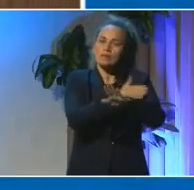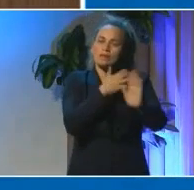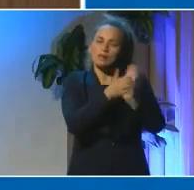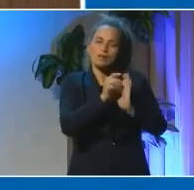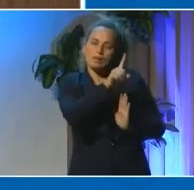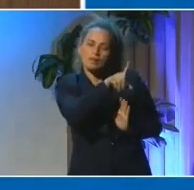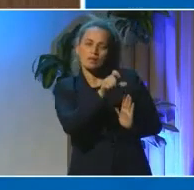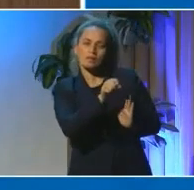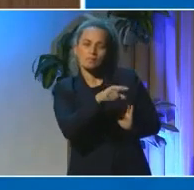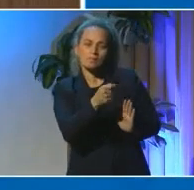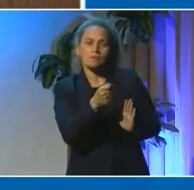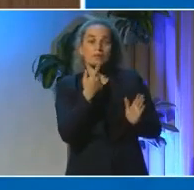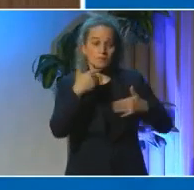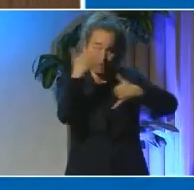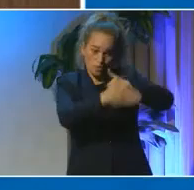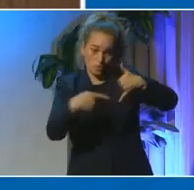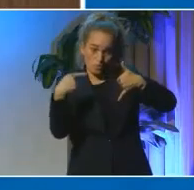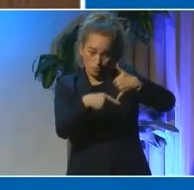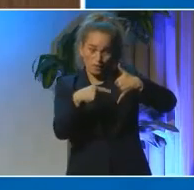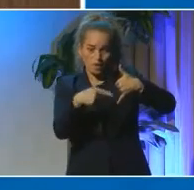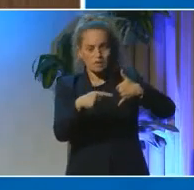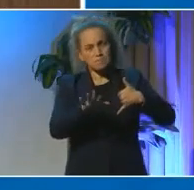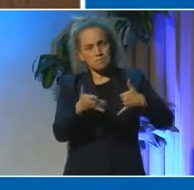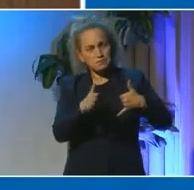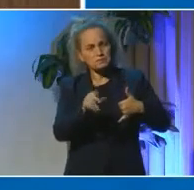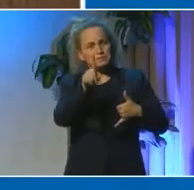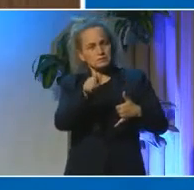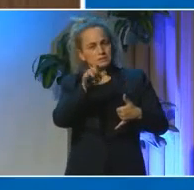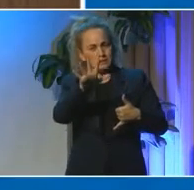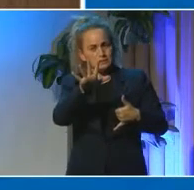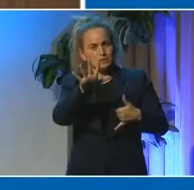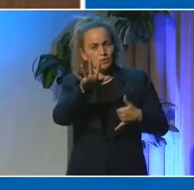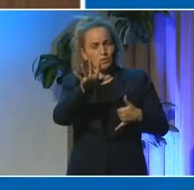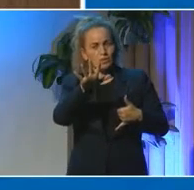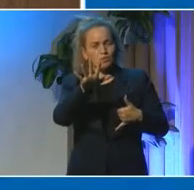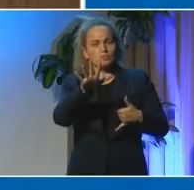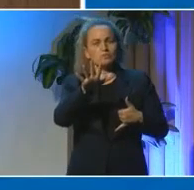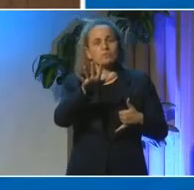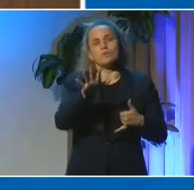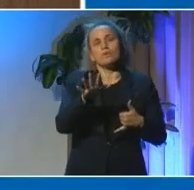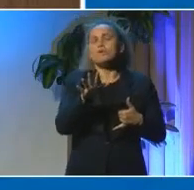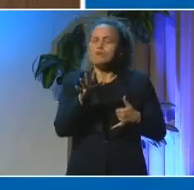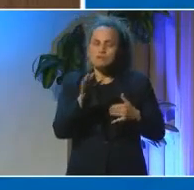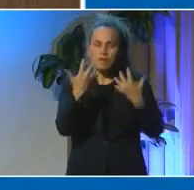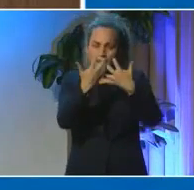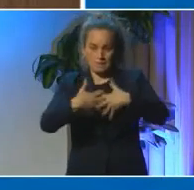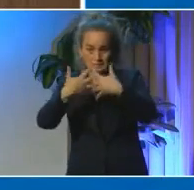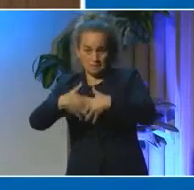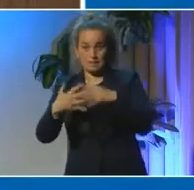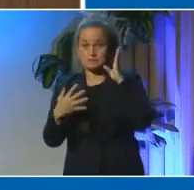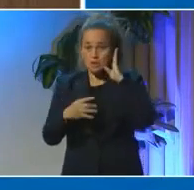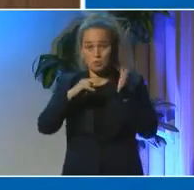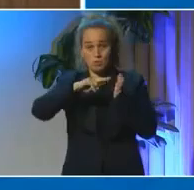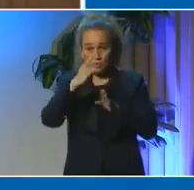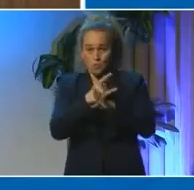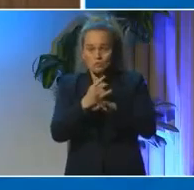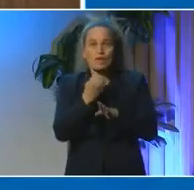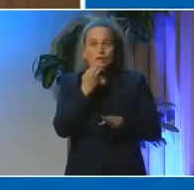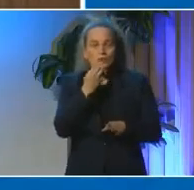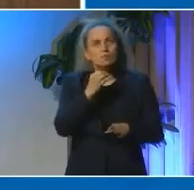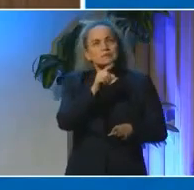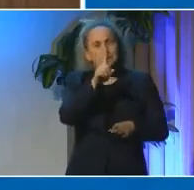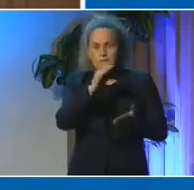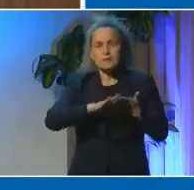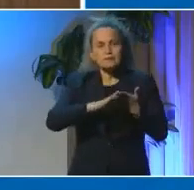mencionas es en Colombia hay aproximadamente 65 líneas de telefonía móvil es decir que más o menos Imagínese 65 millones